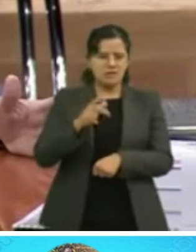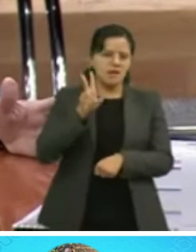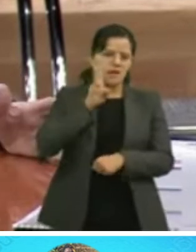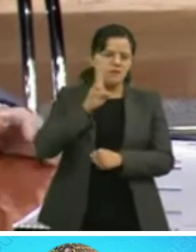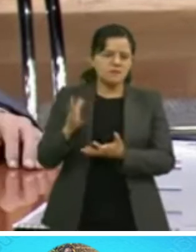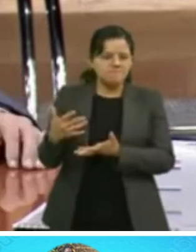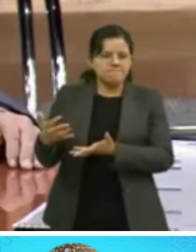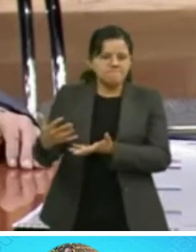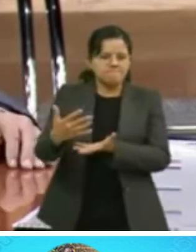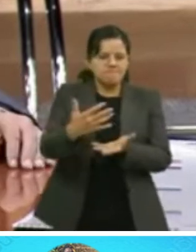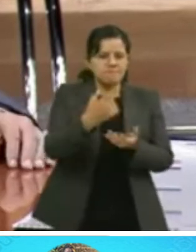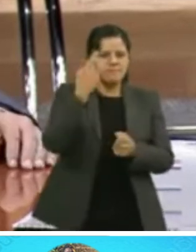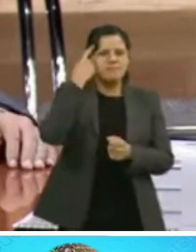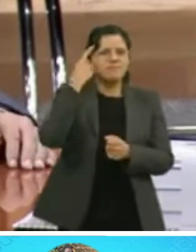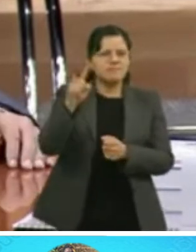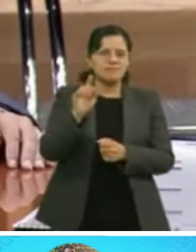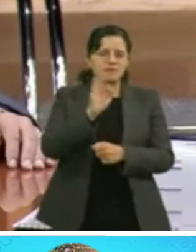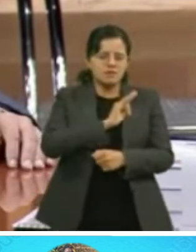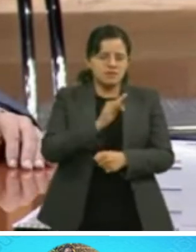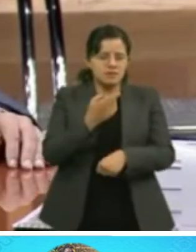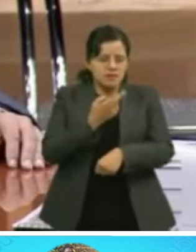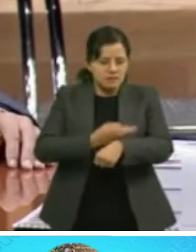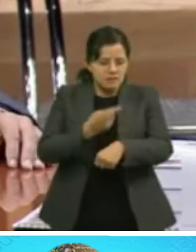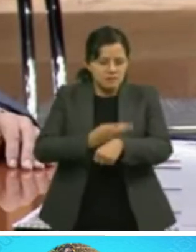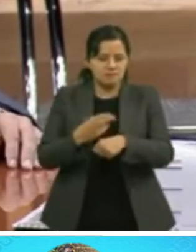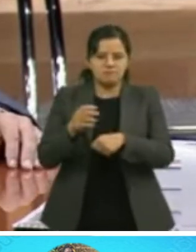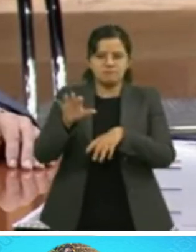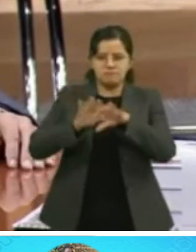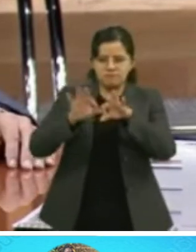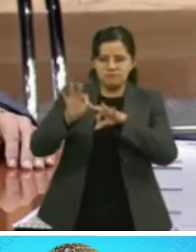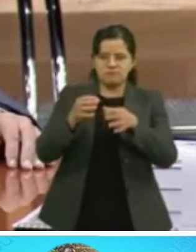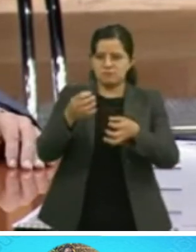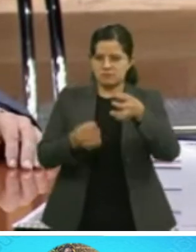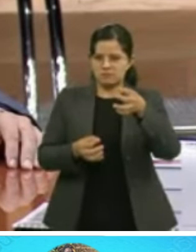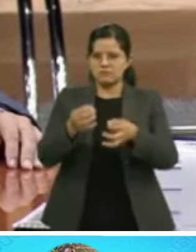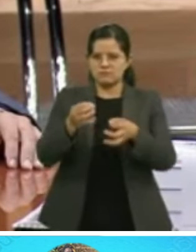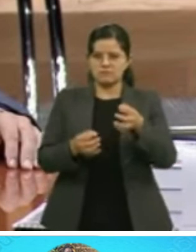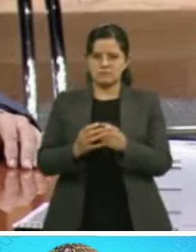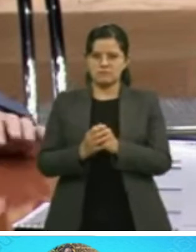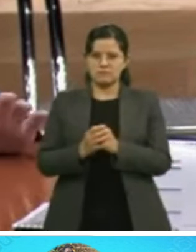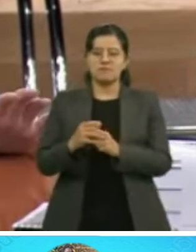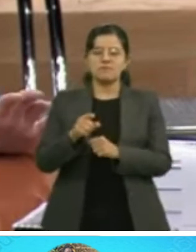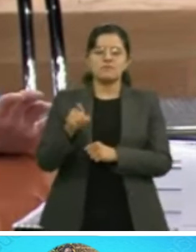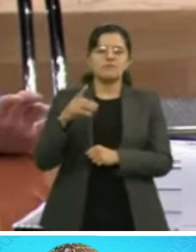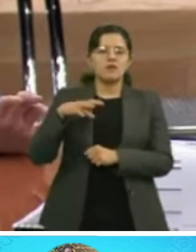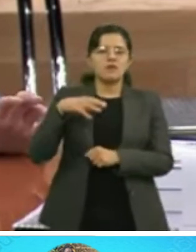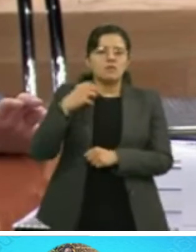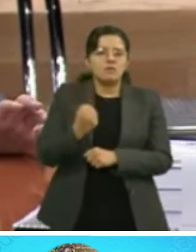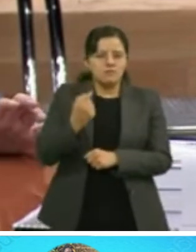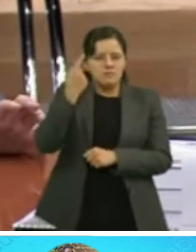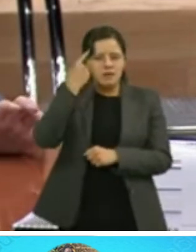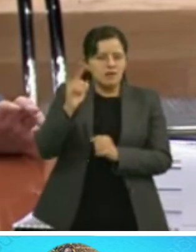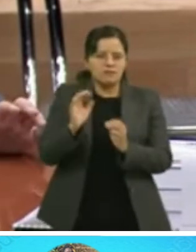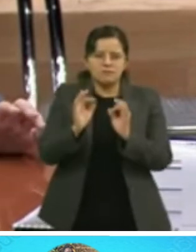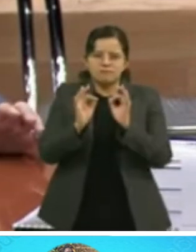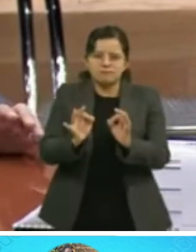posibles las elecciones judiciales. Y está haciendo esfuerzos para hacerla lo mejor posible